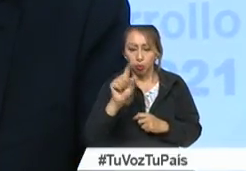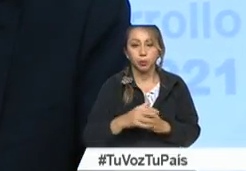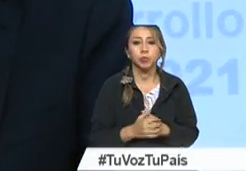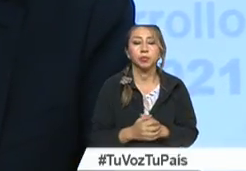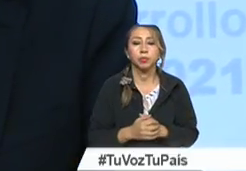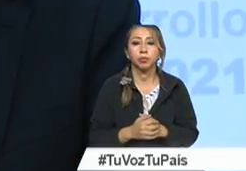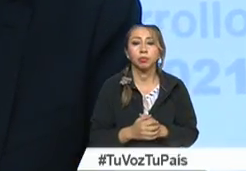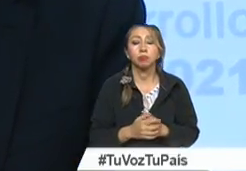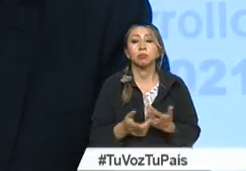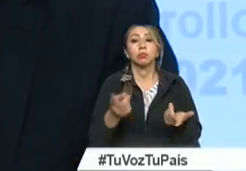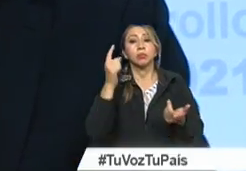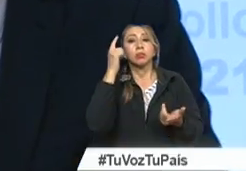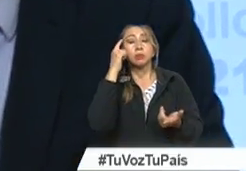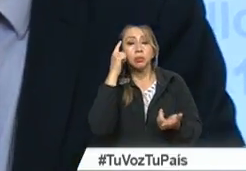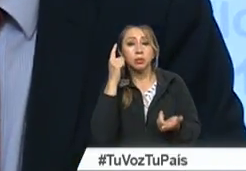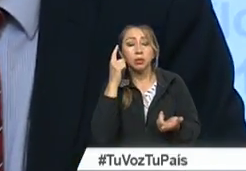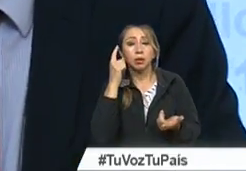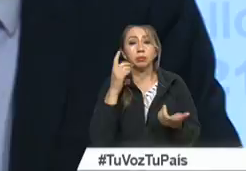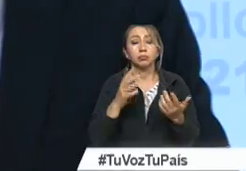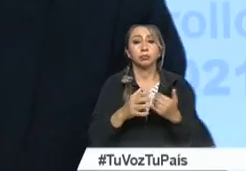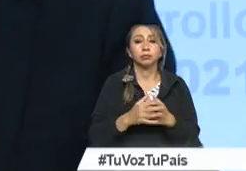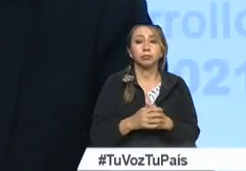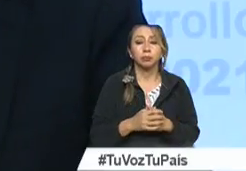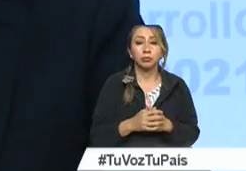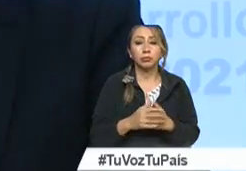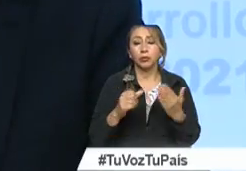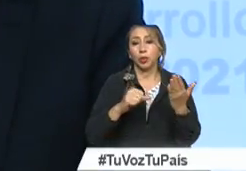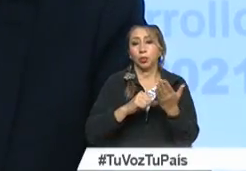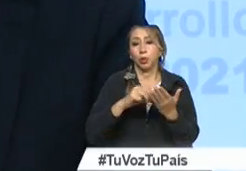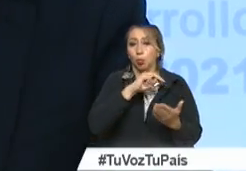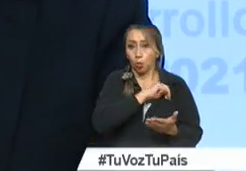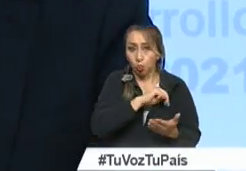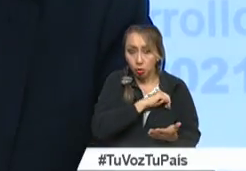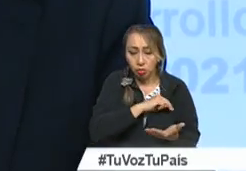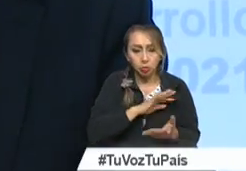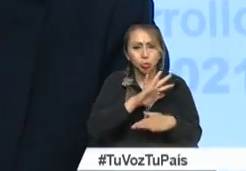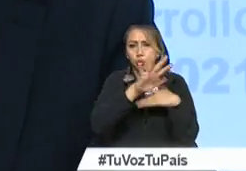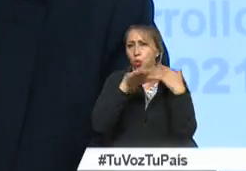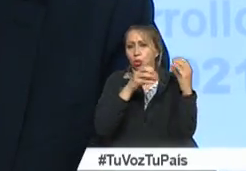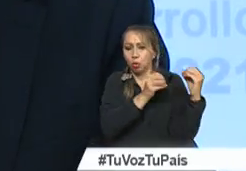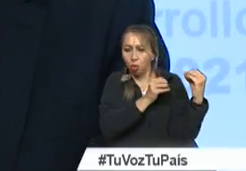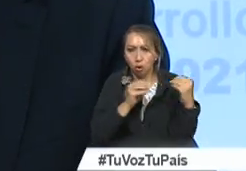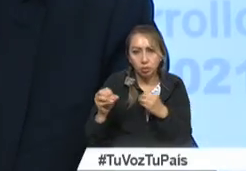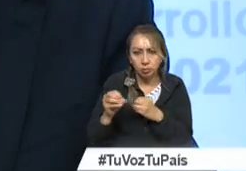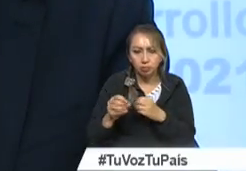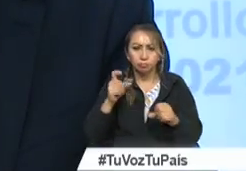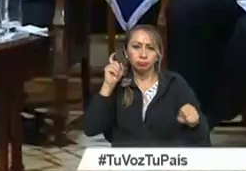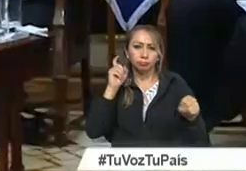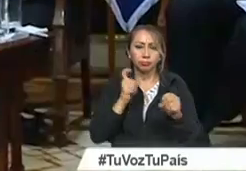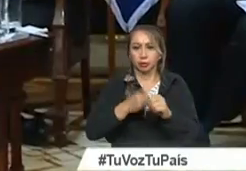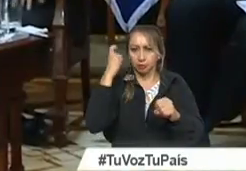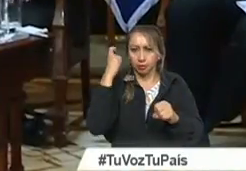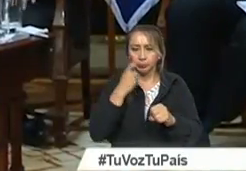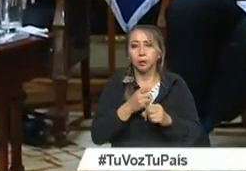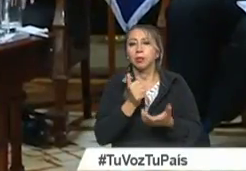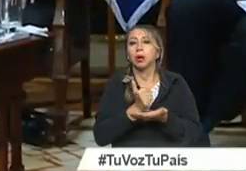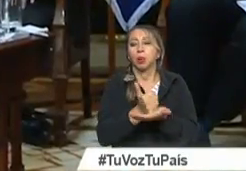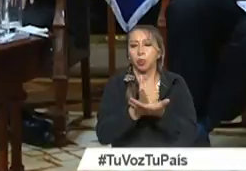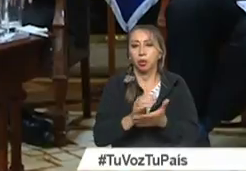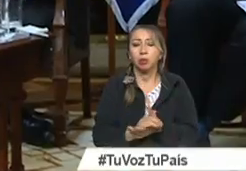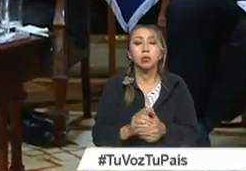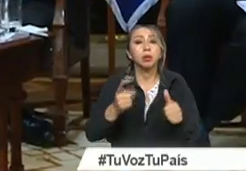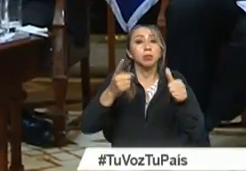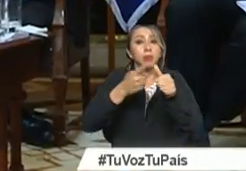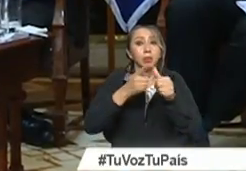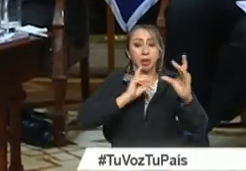considerando todas las visiones del estado municipios y todas aquellas organizaciones especializadas en el área esta primera